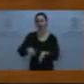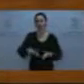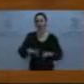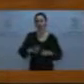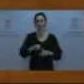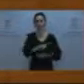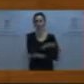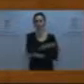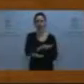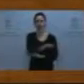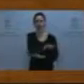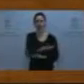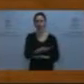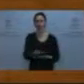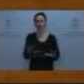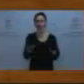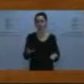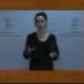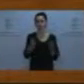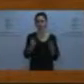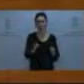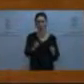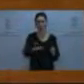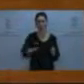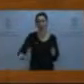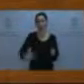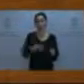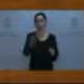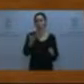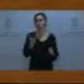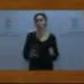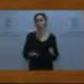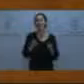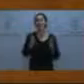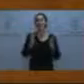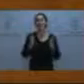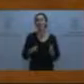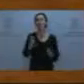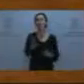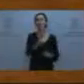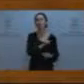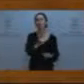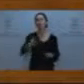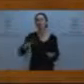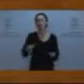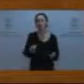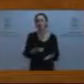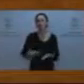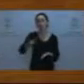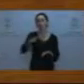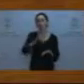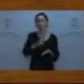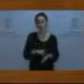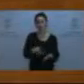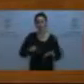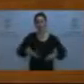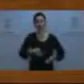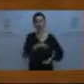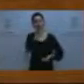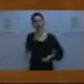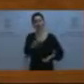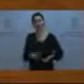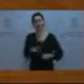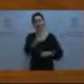bebés. Los niños susceptibles de ser adoptados en la provincia son aquellos dados en adopción con el consentimiento de su familia